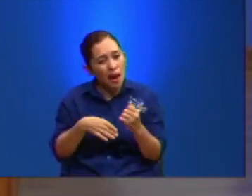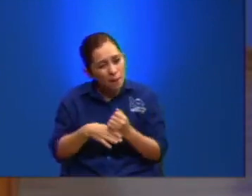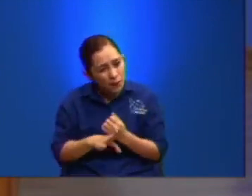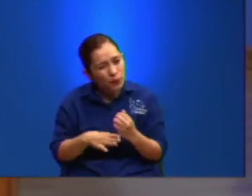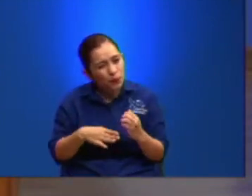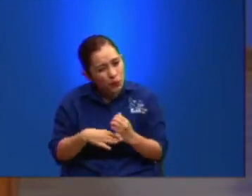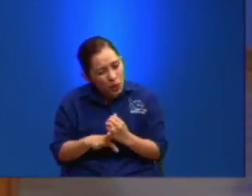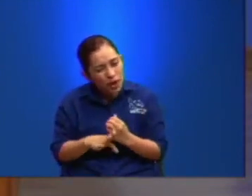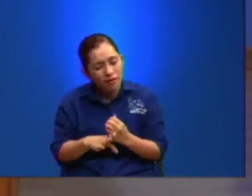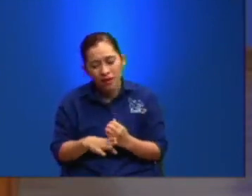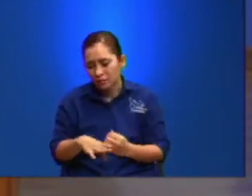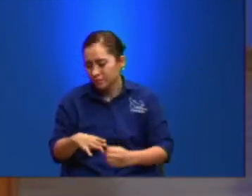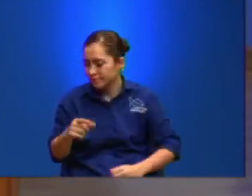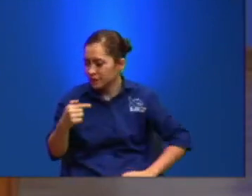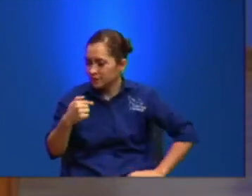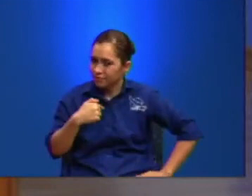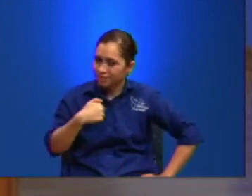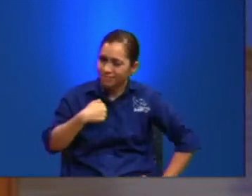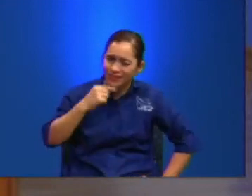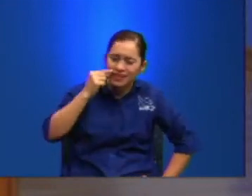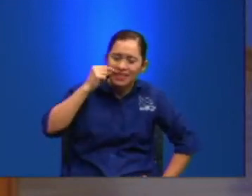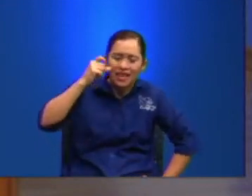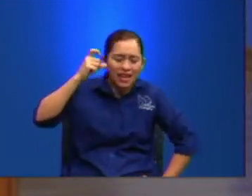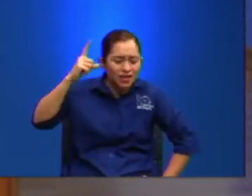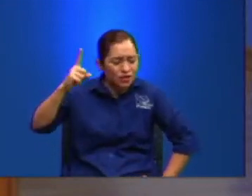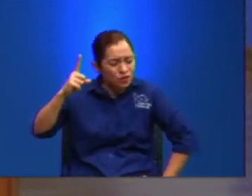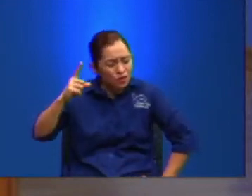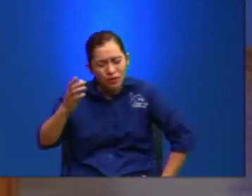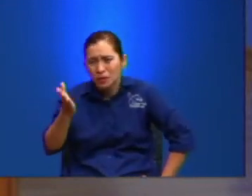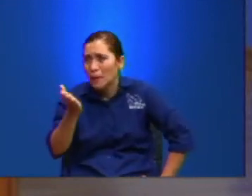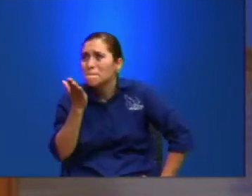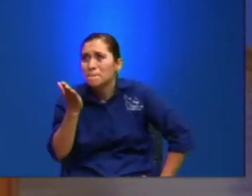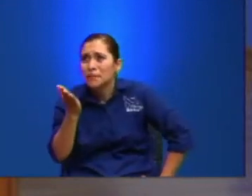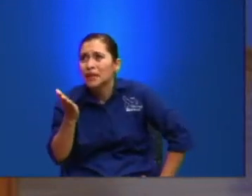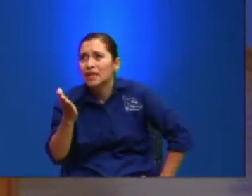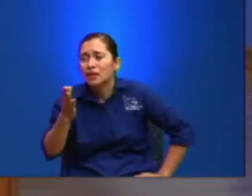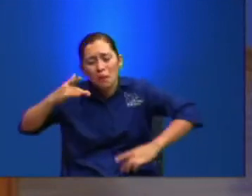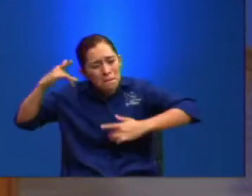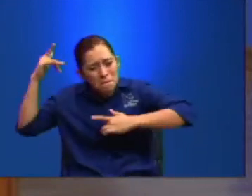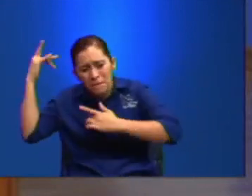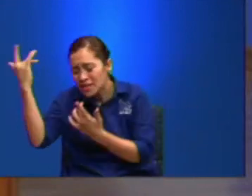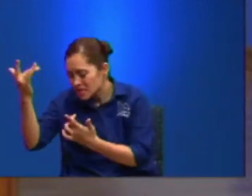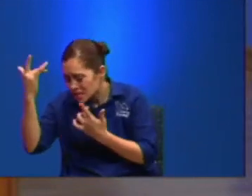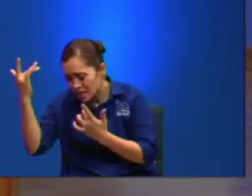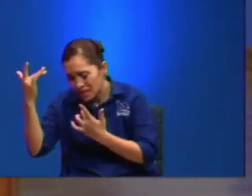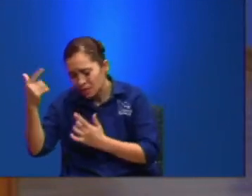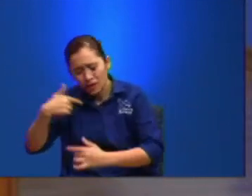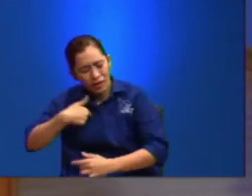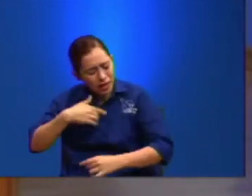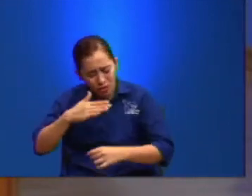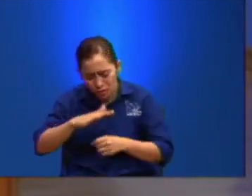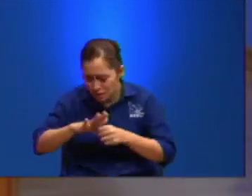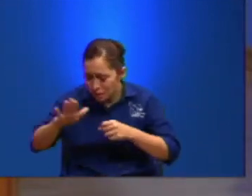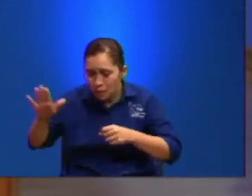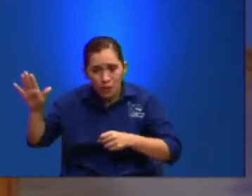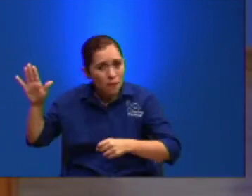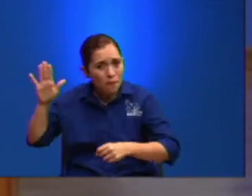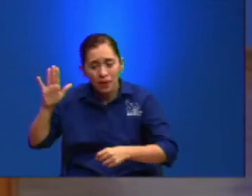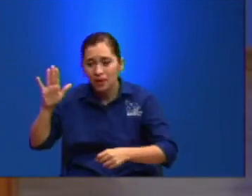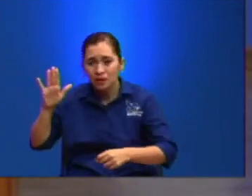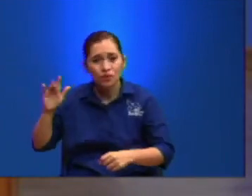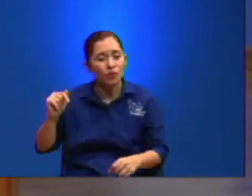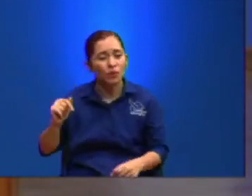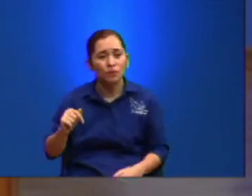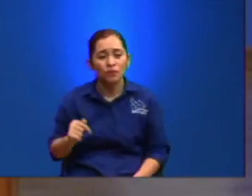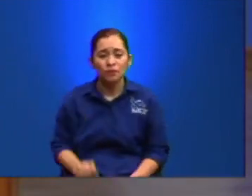señor por favor de misericordia mira yo te prometo señor que estudio mira me voy a